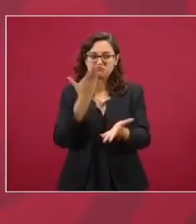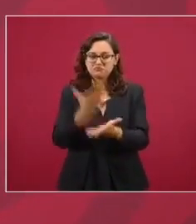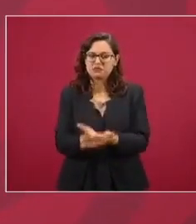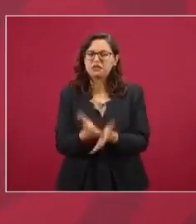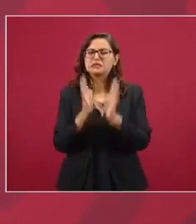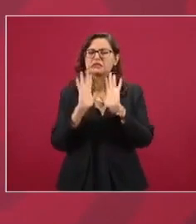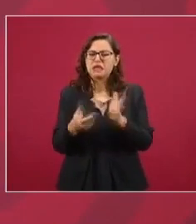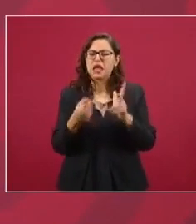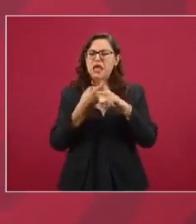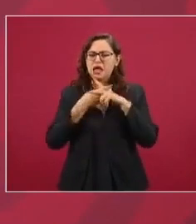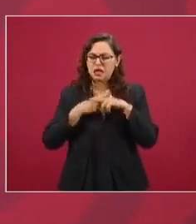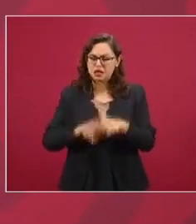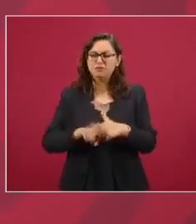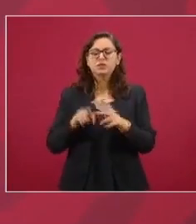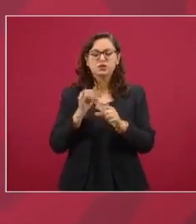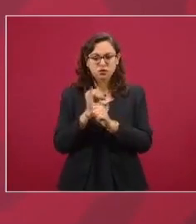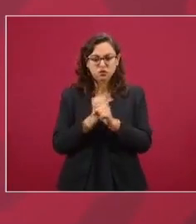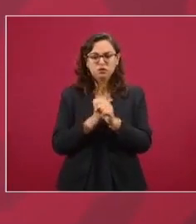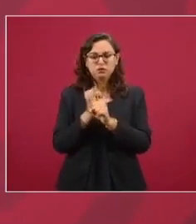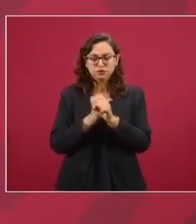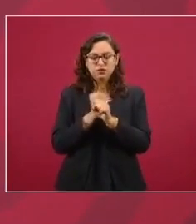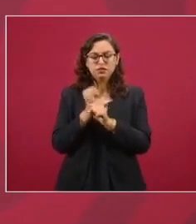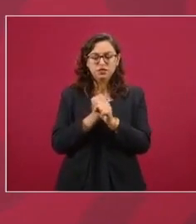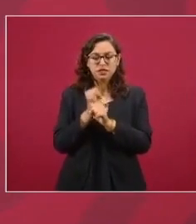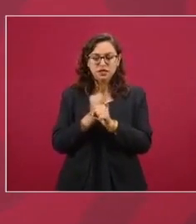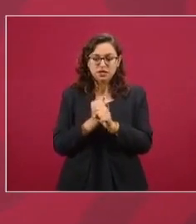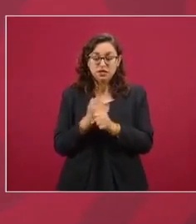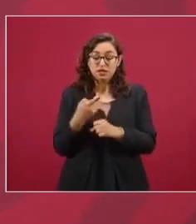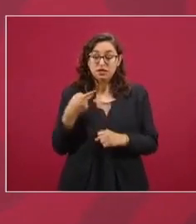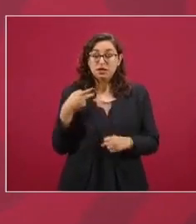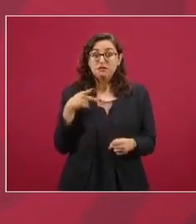pero no debe de